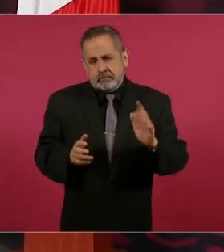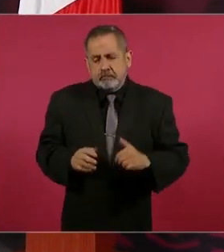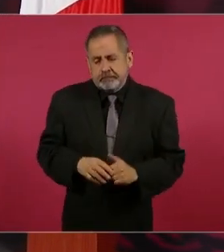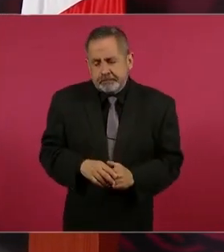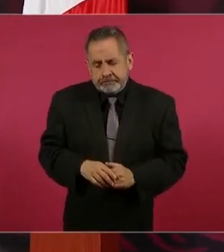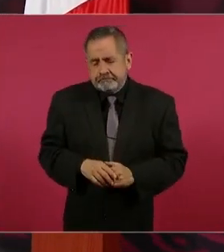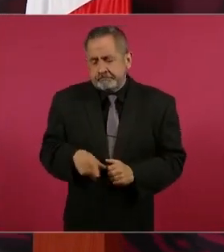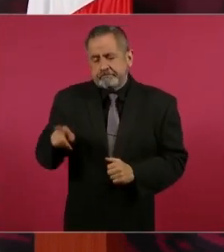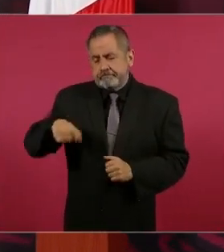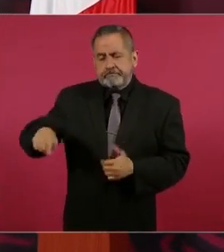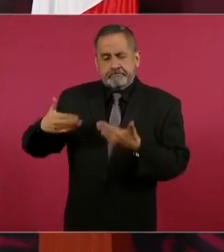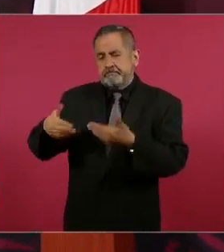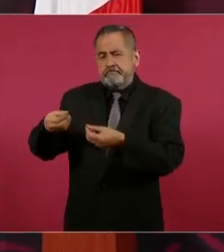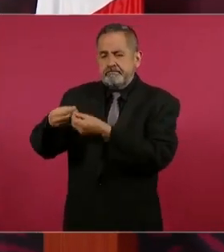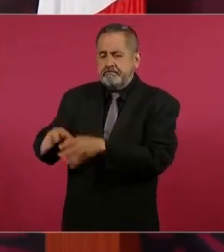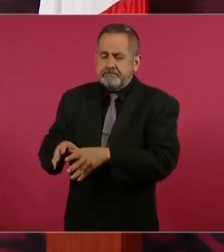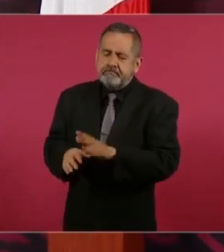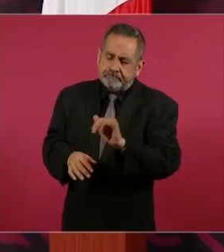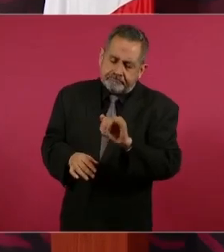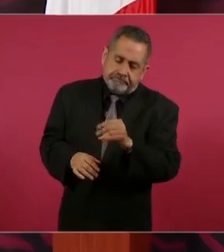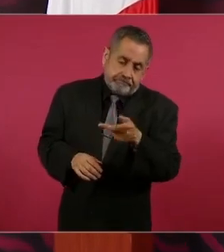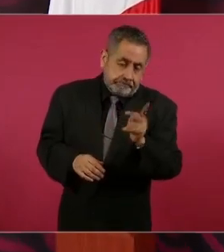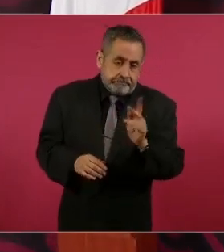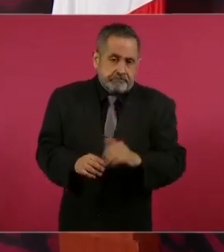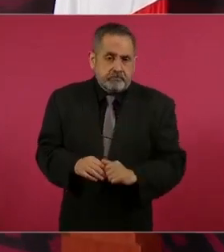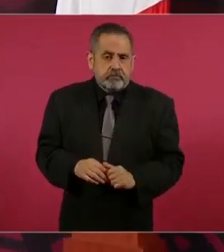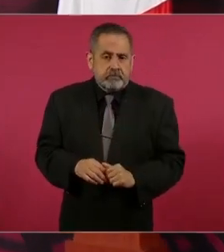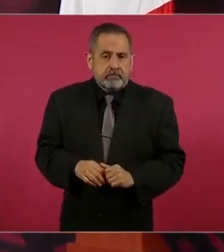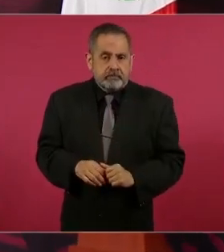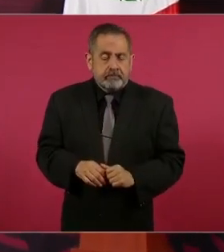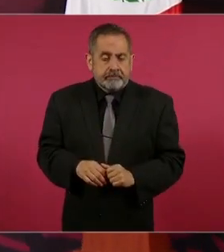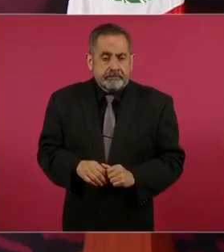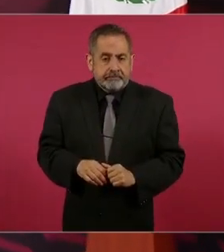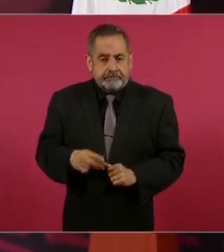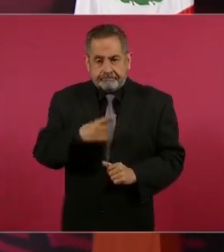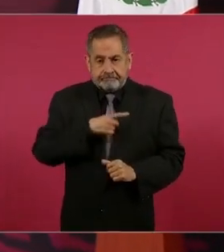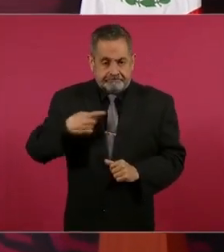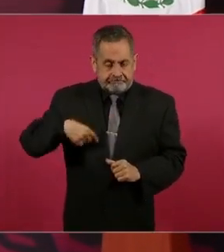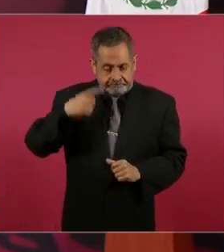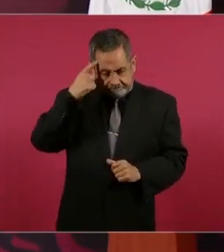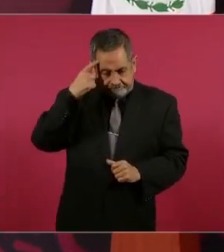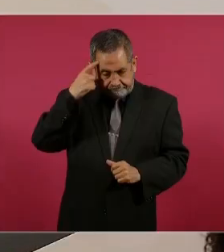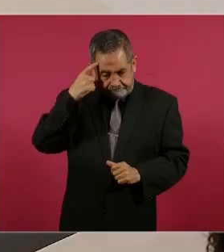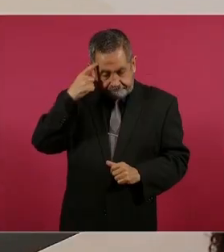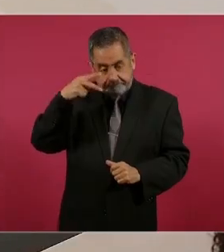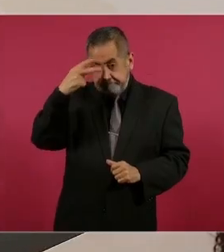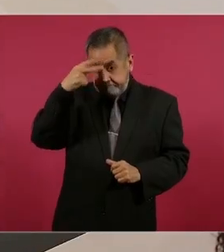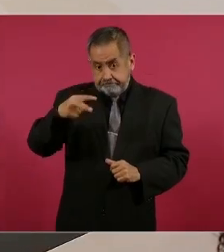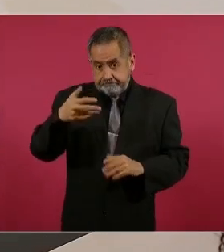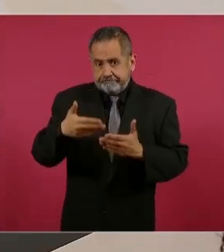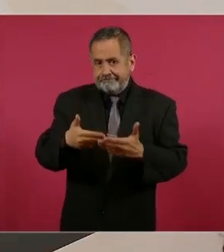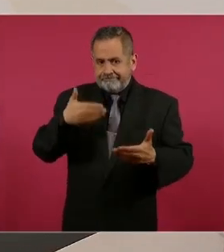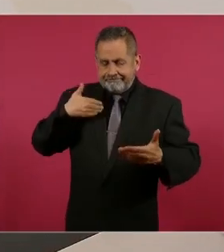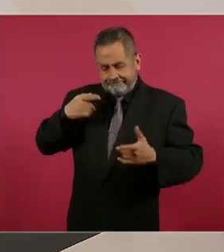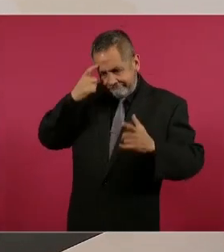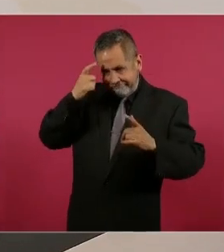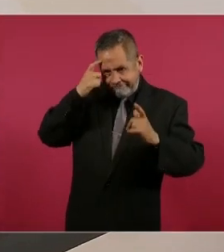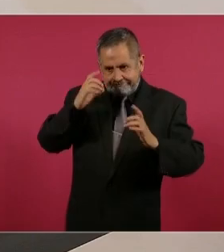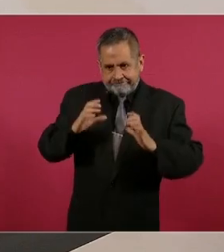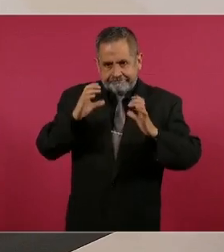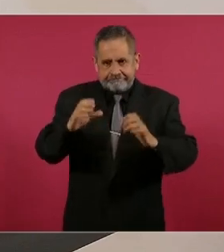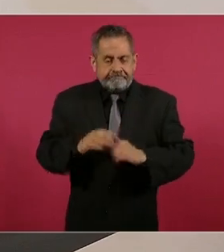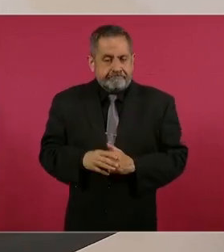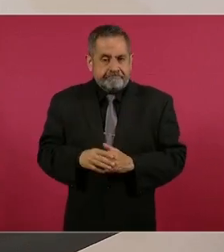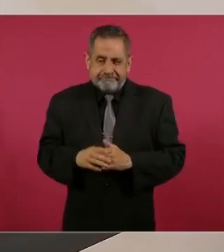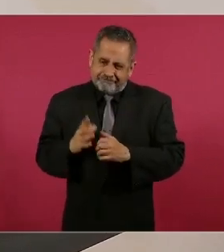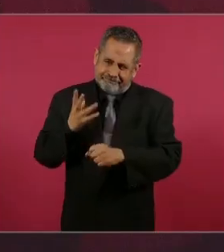cambio climático, pero sí hay que tomar medidas, hay que